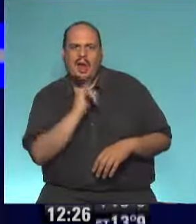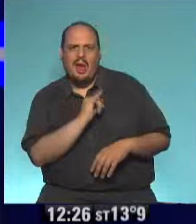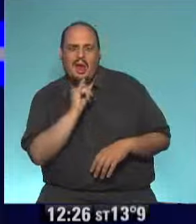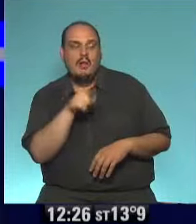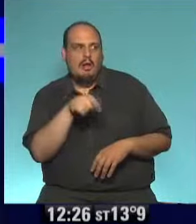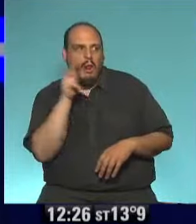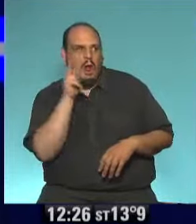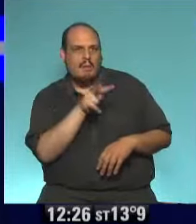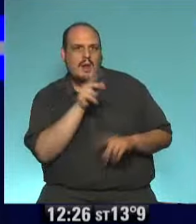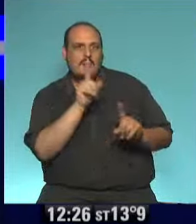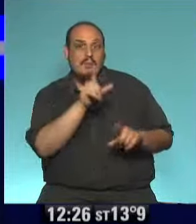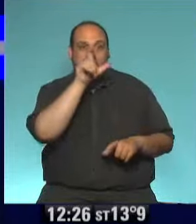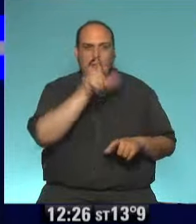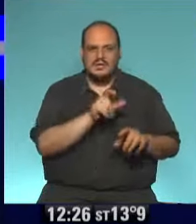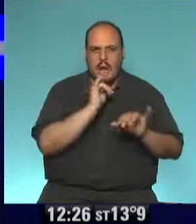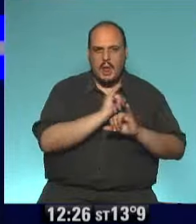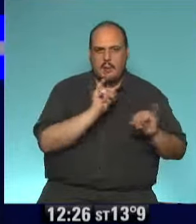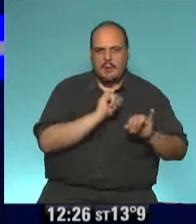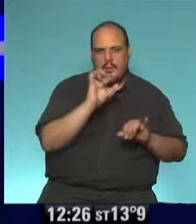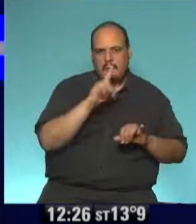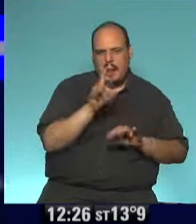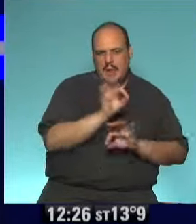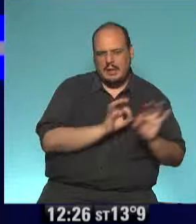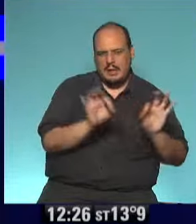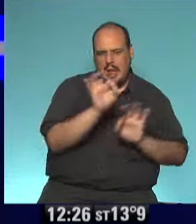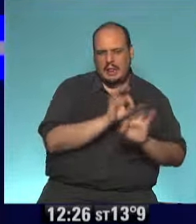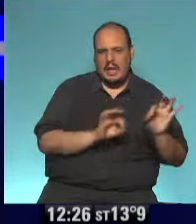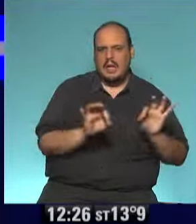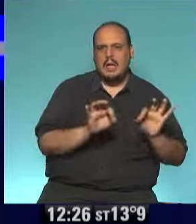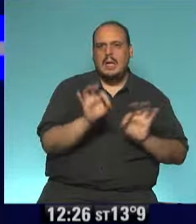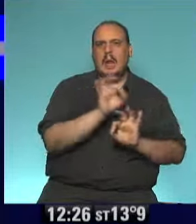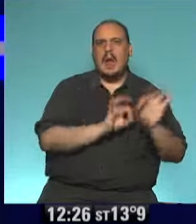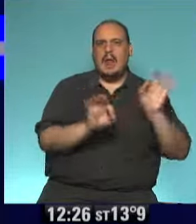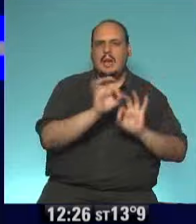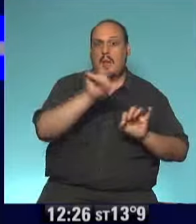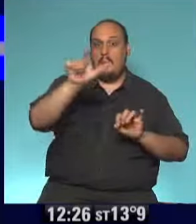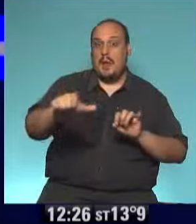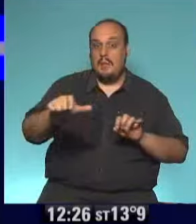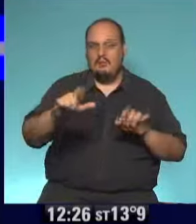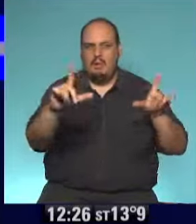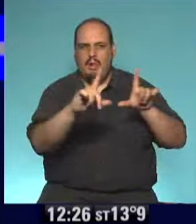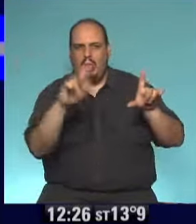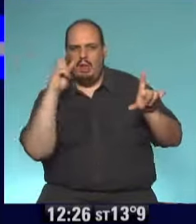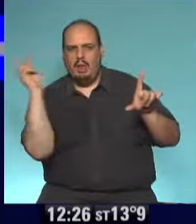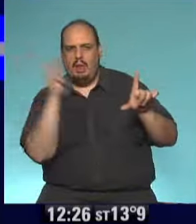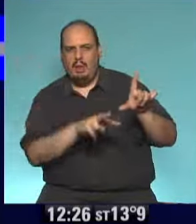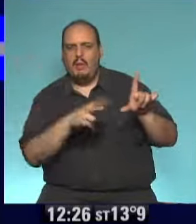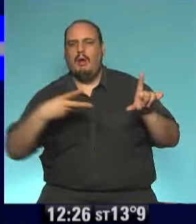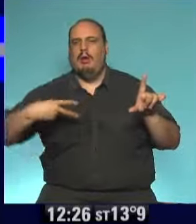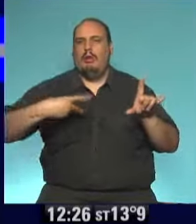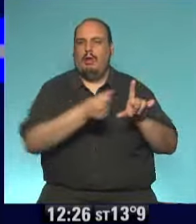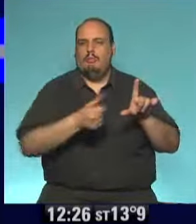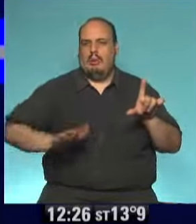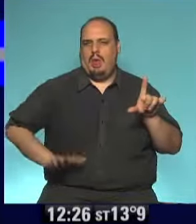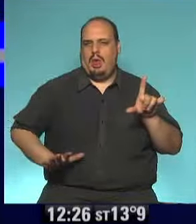las estrategias de un publicista. Todas estrategias, para convencer al público de tomar ese producto. Nos